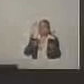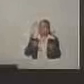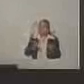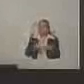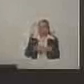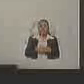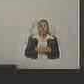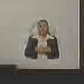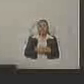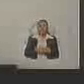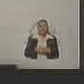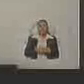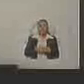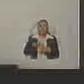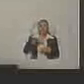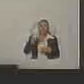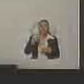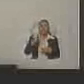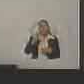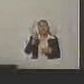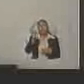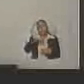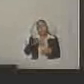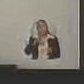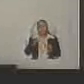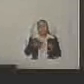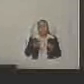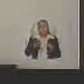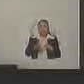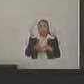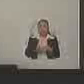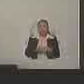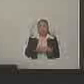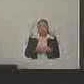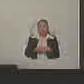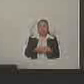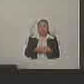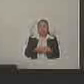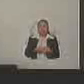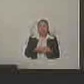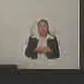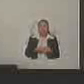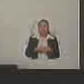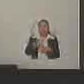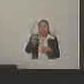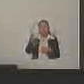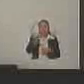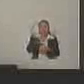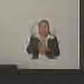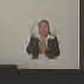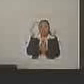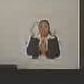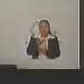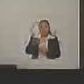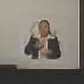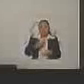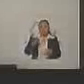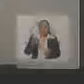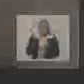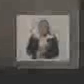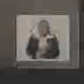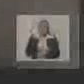lo suficientemente dolorosa como para poder implicar una paga. Yo te invito a que seas parte de ese